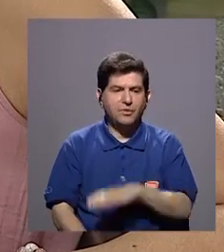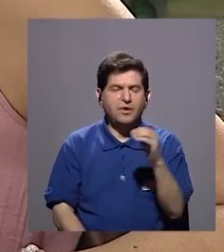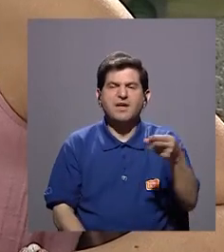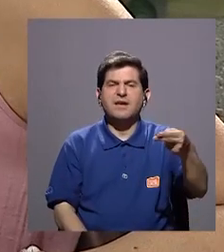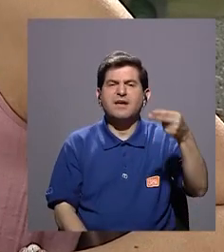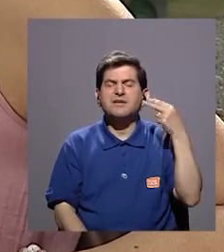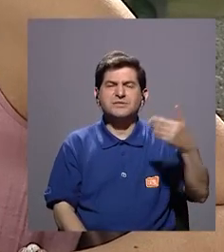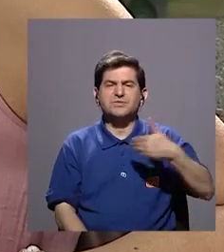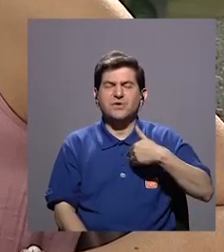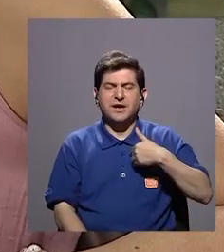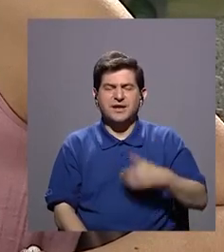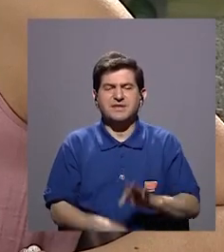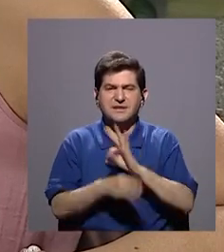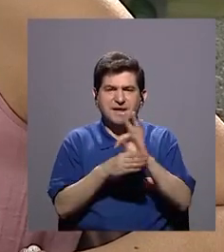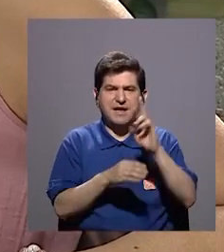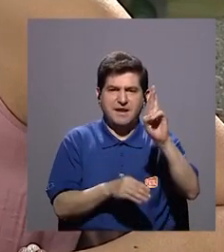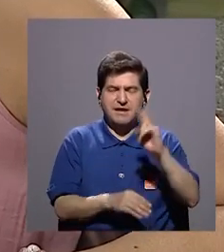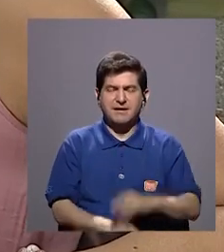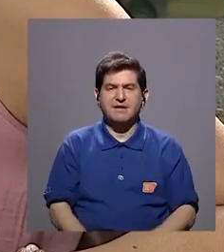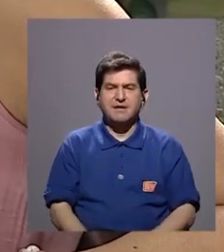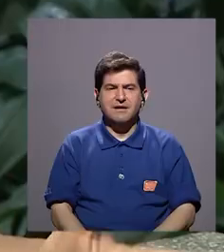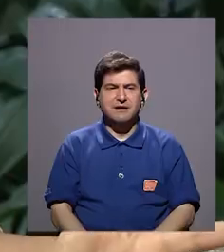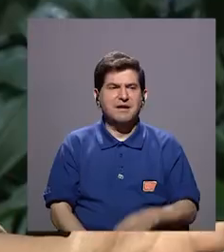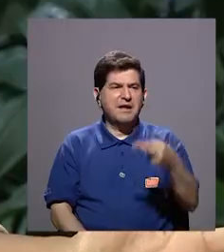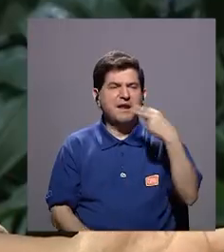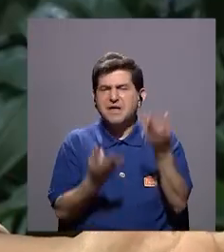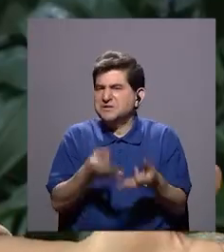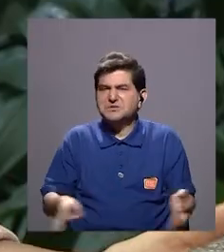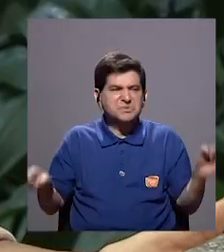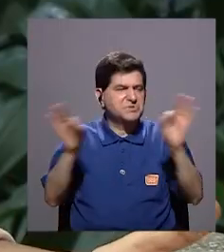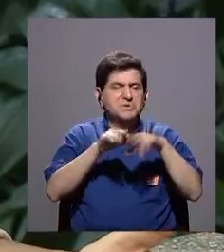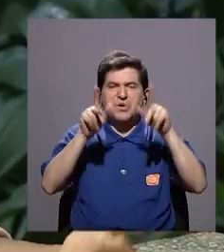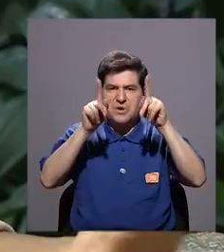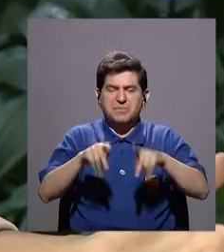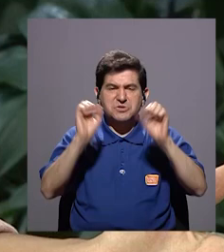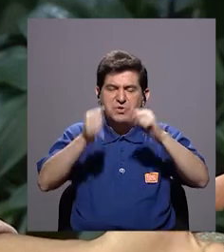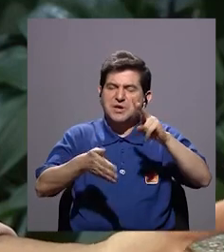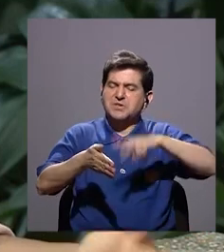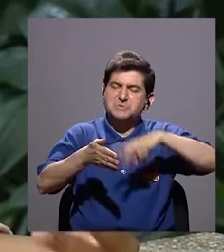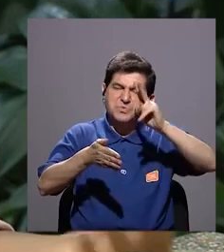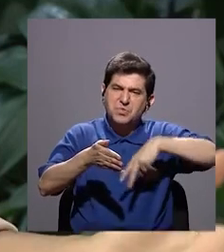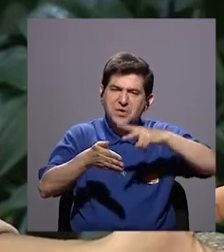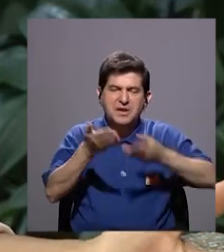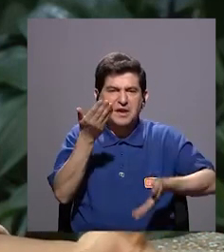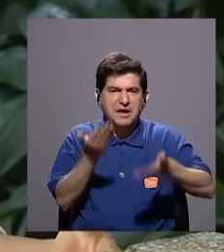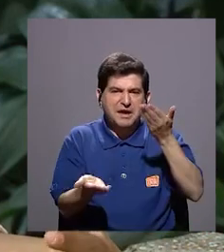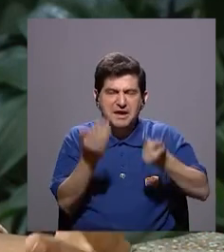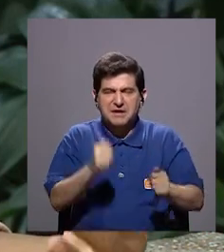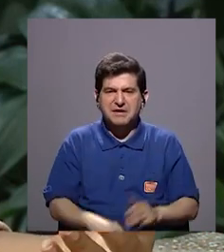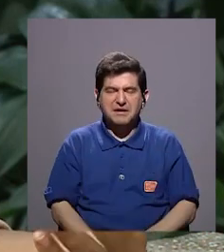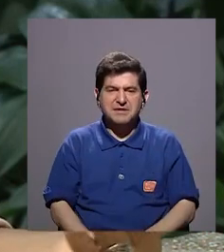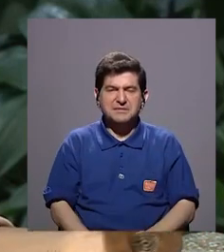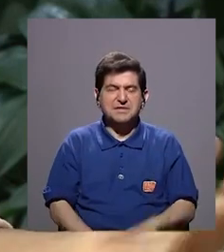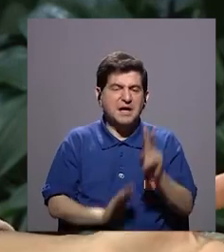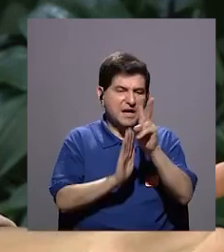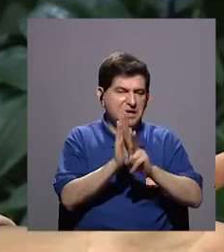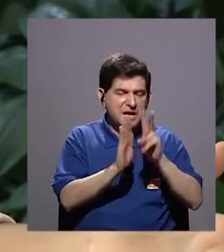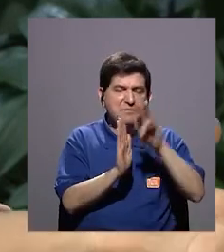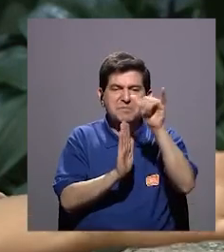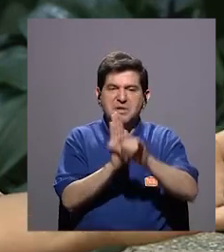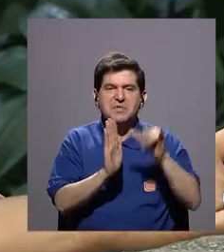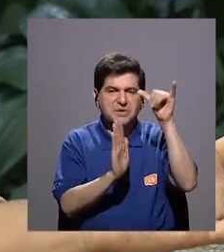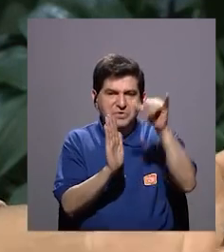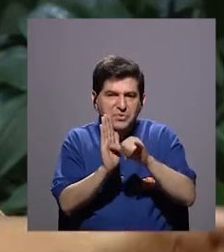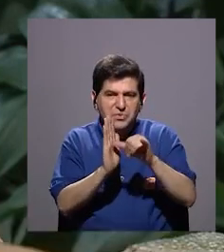un poquito de historia del Reiki, ¿verdad? La historia no es tan importante porque las personas la pueden leer en videos,